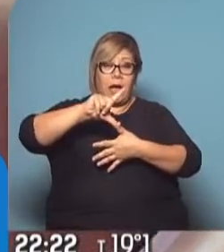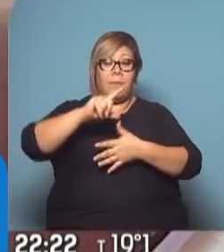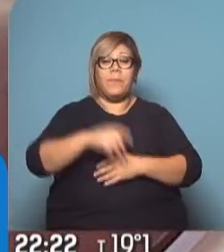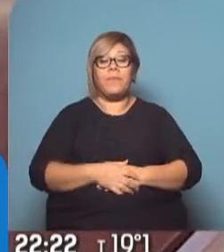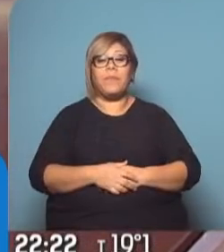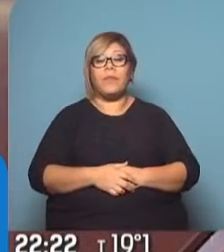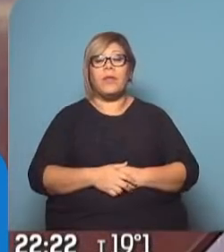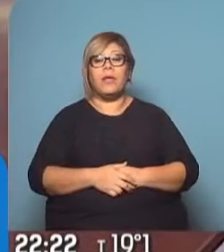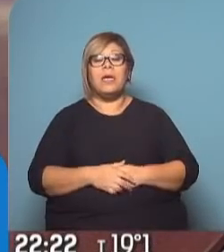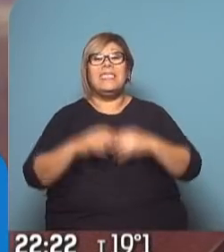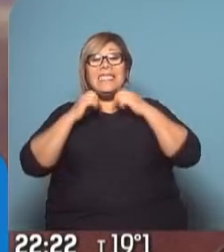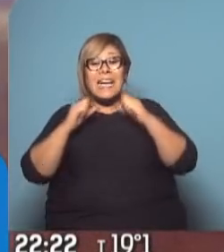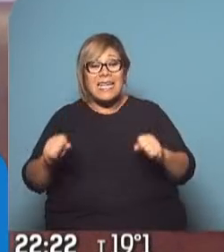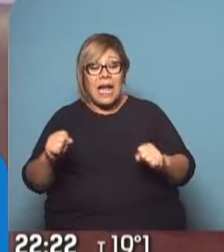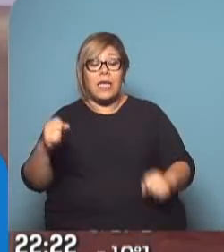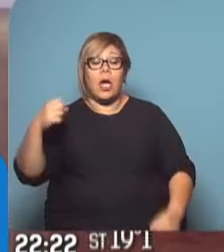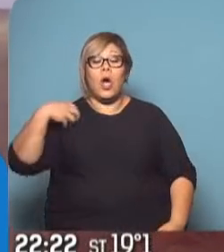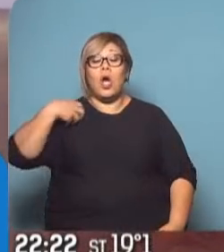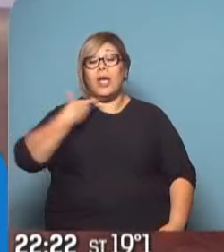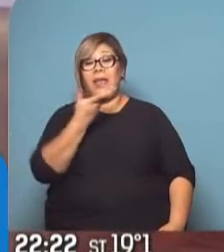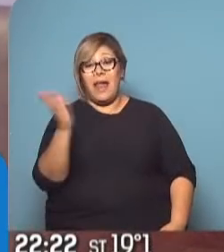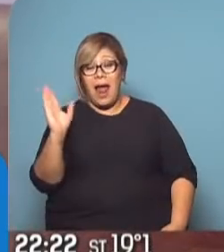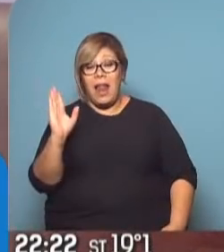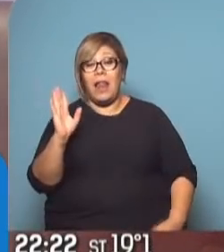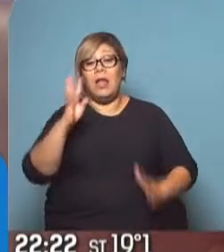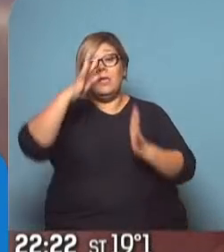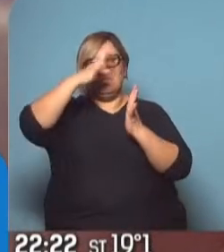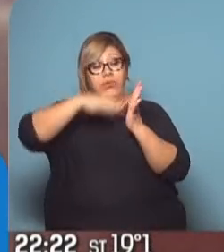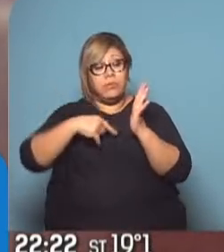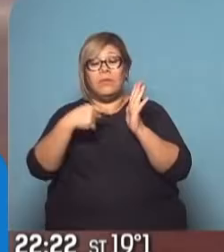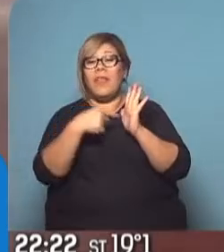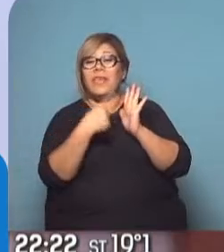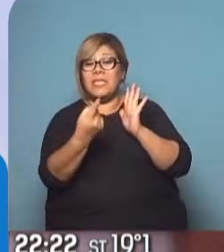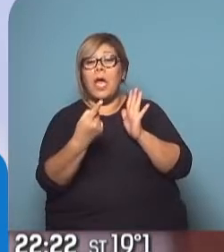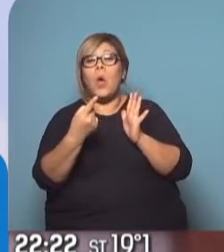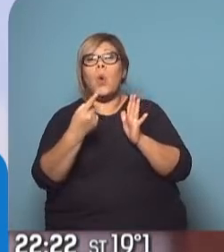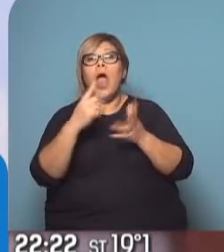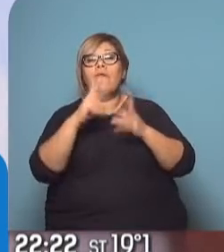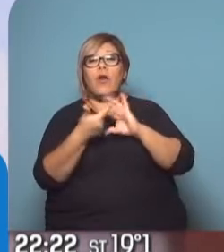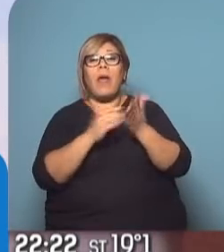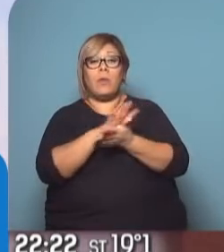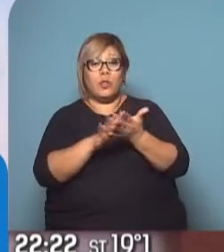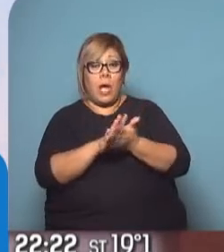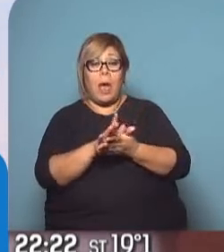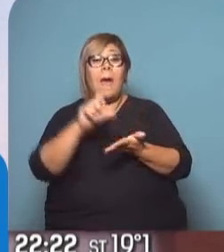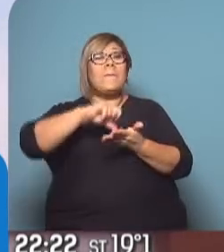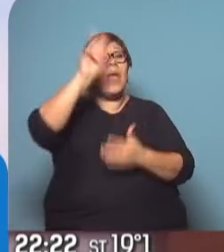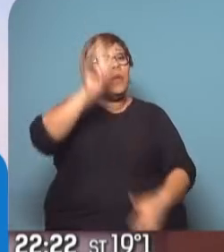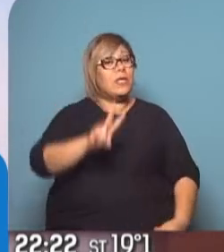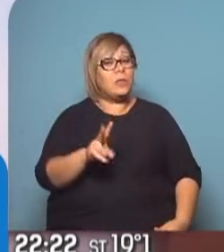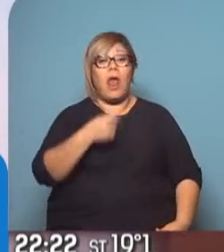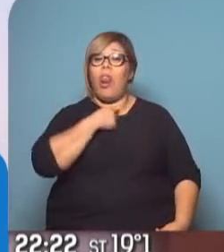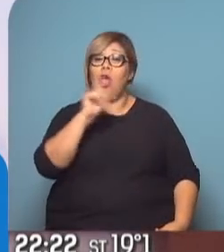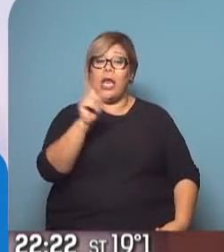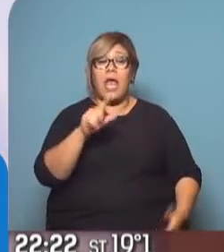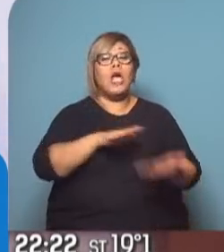general, Luis Almagro, intenta, en primer lugar, a través de la Carta Democrática, encontrar una solución. Venezuela no quiso, Maduro no quiso y no se pudo